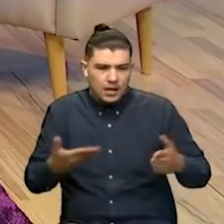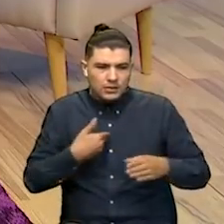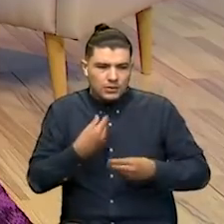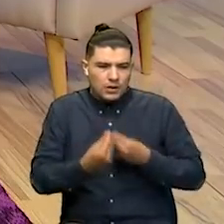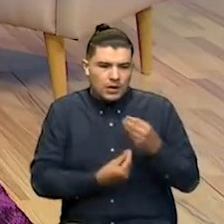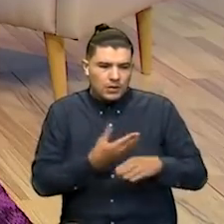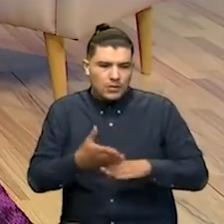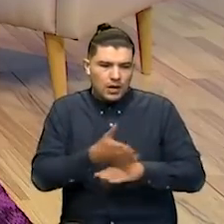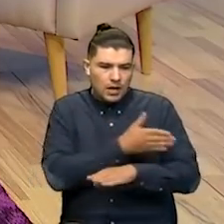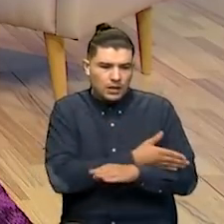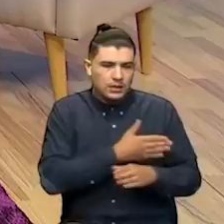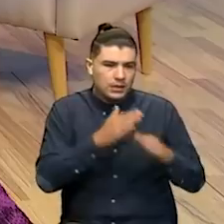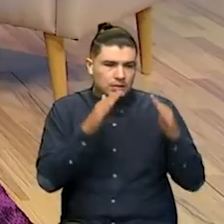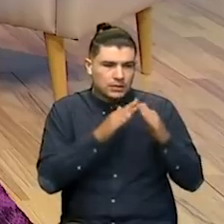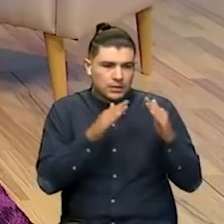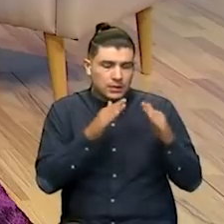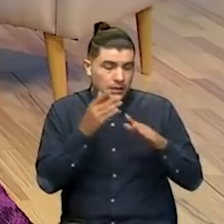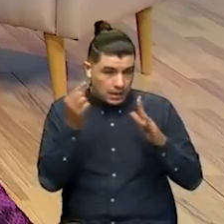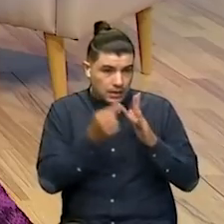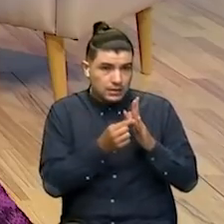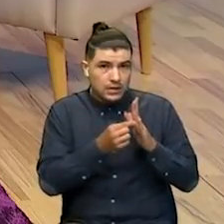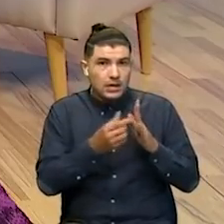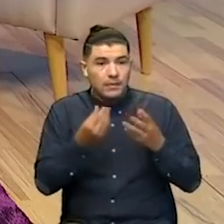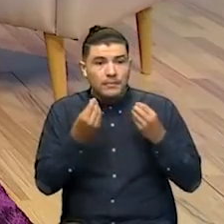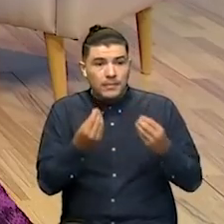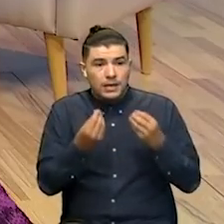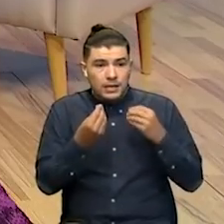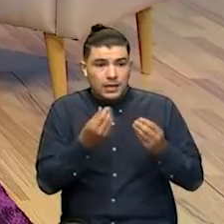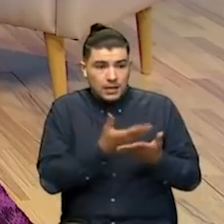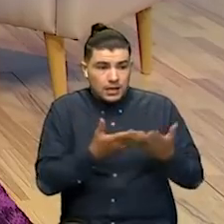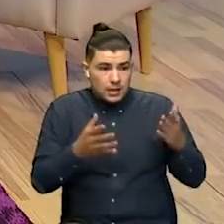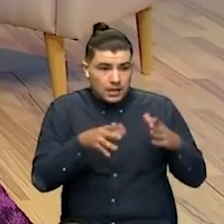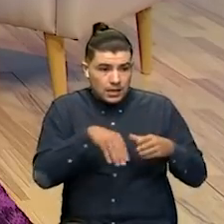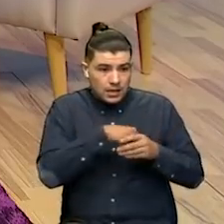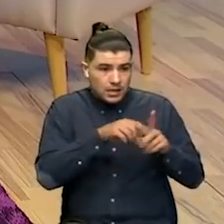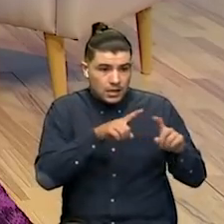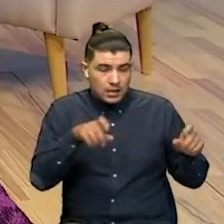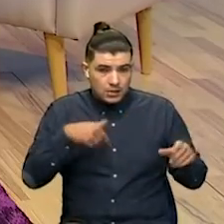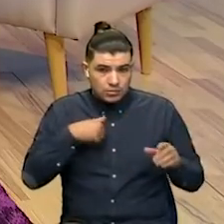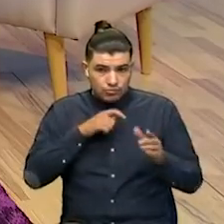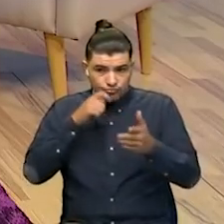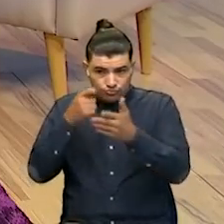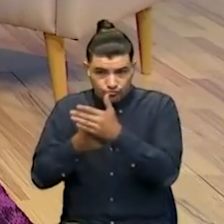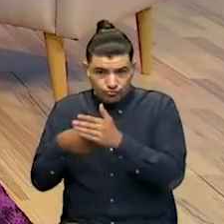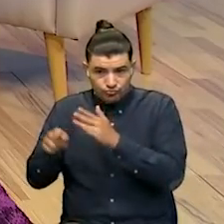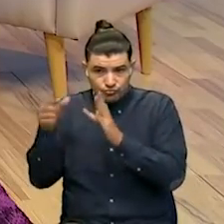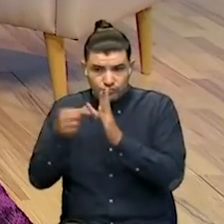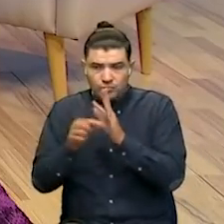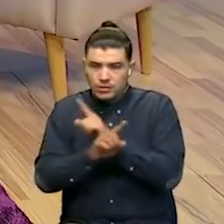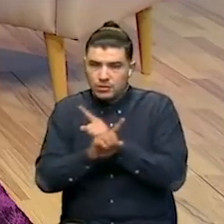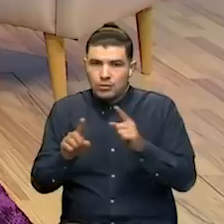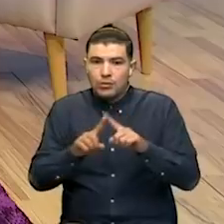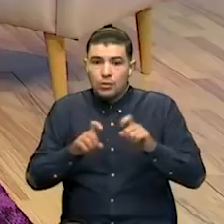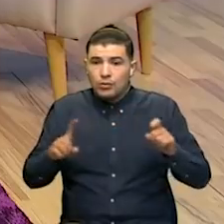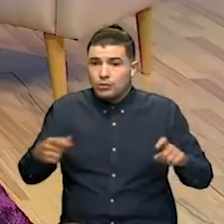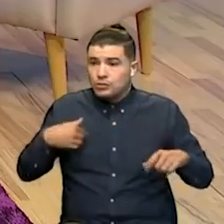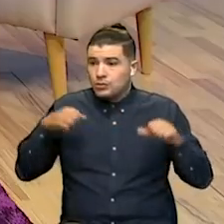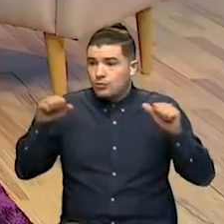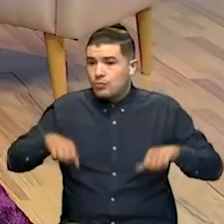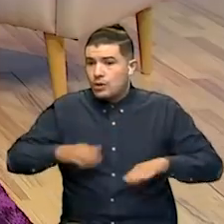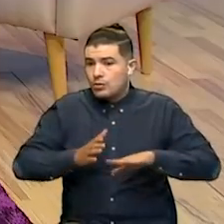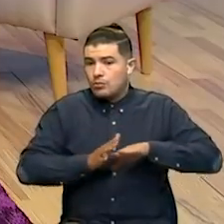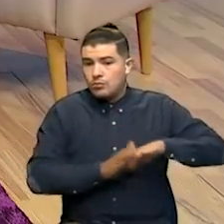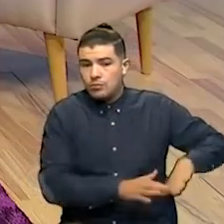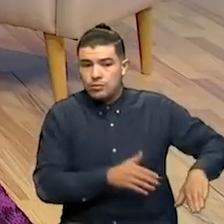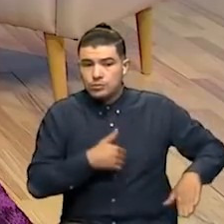casarme para que esos bienes no entren a formar parte de la sociedad conyugal. Entonces son bienes que yo puedo,